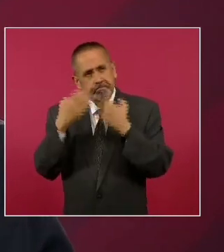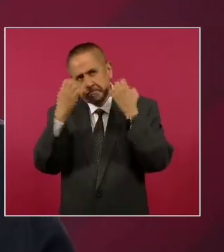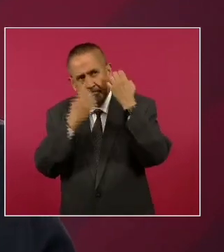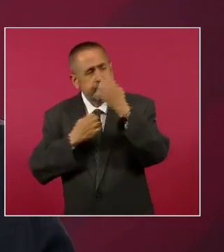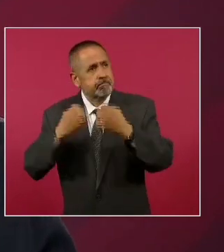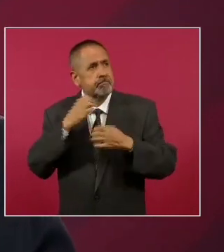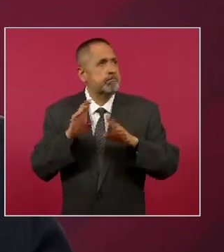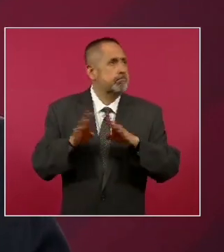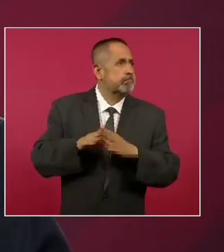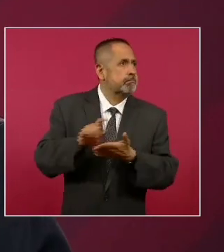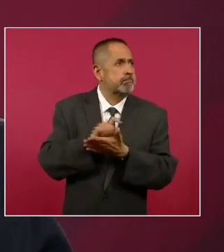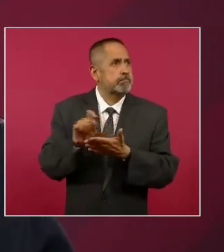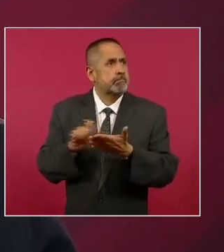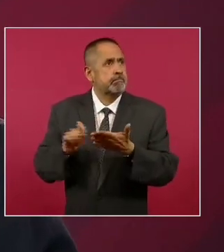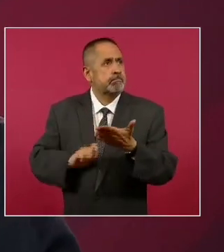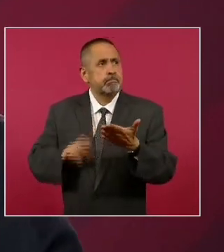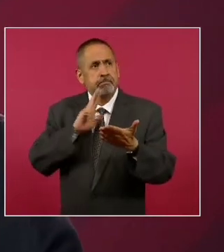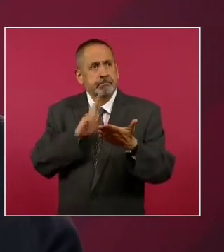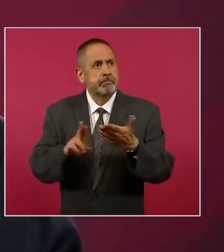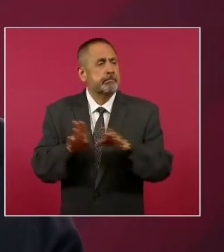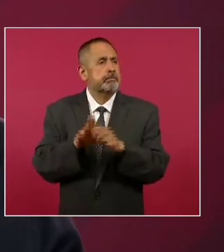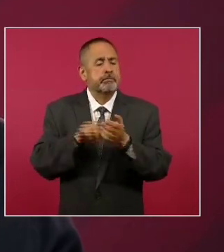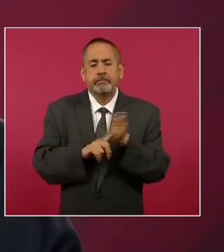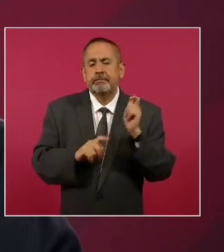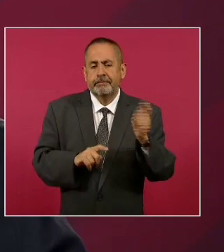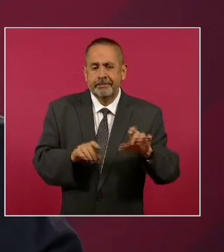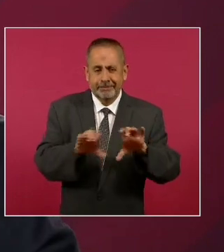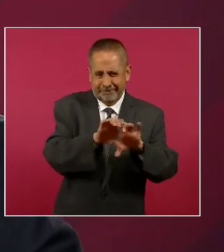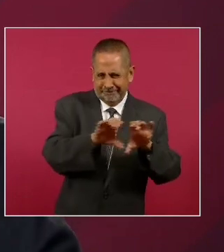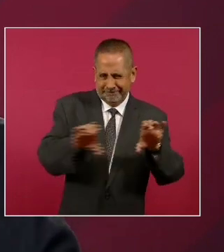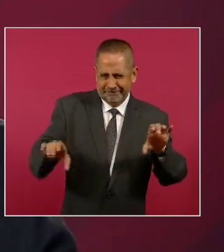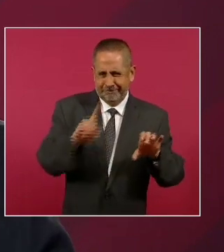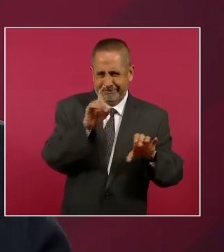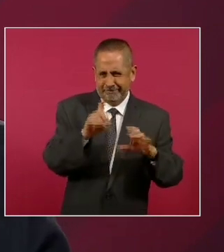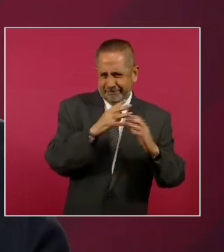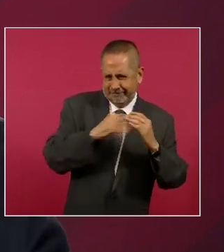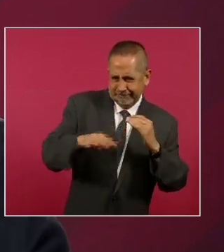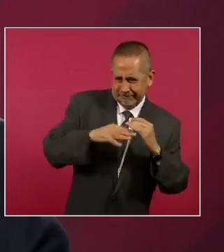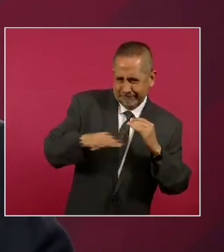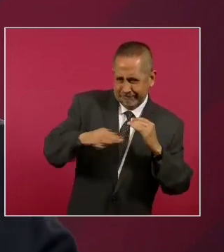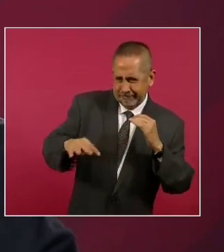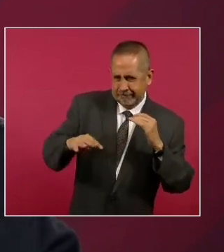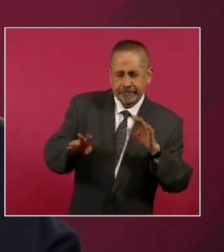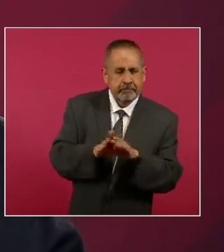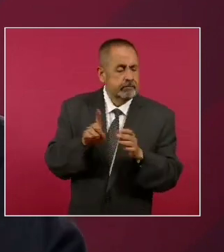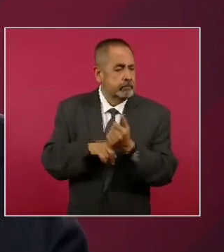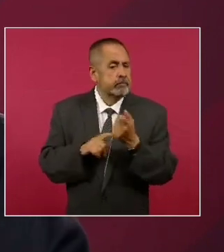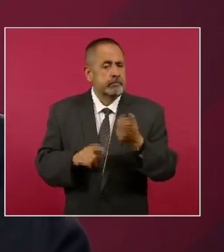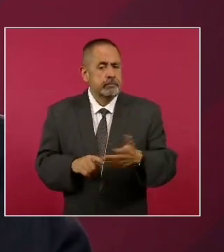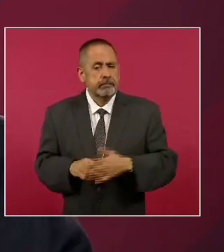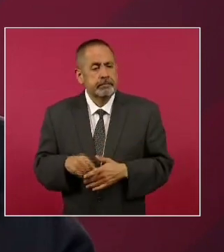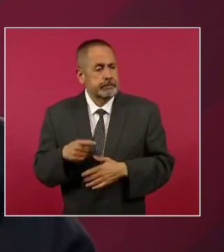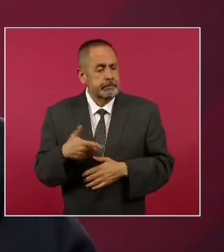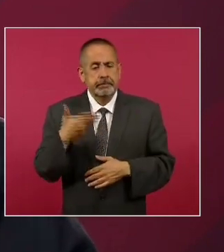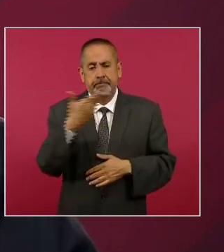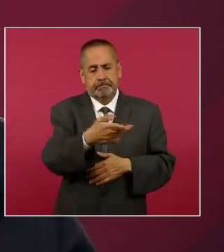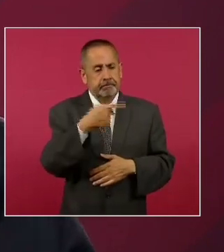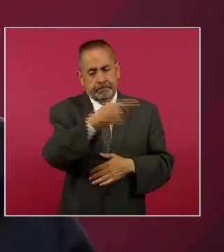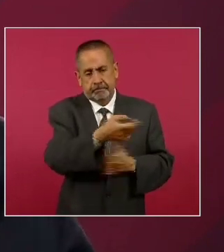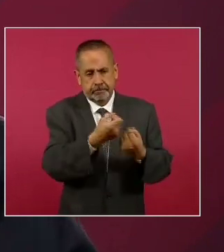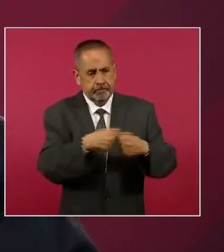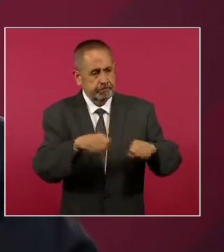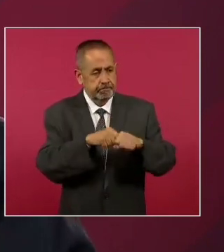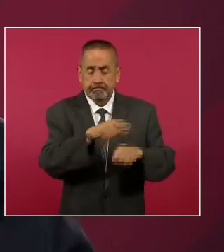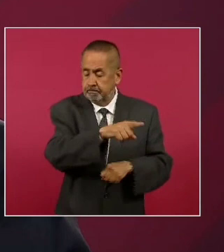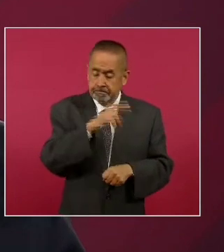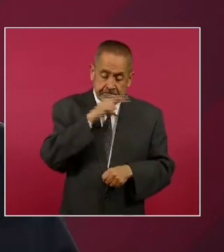de la tubería y proponer al consorcio para que a la